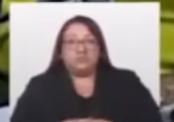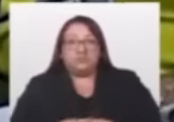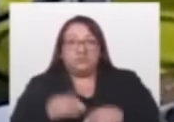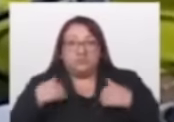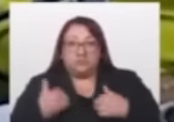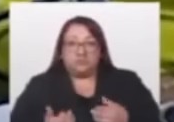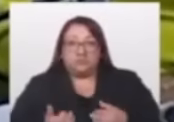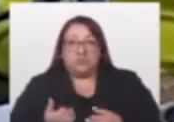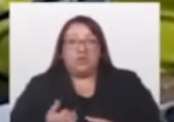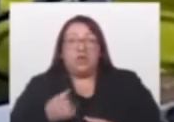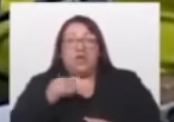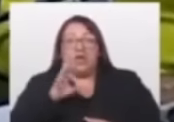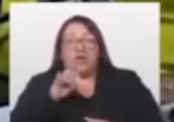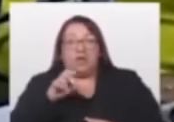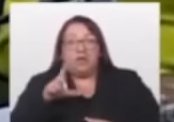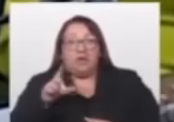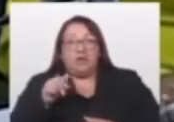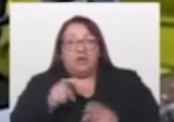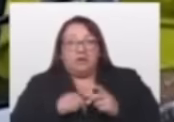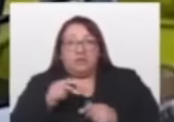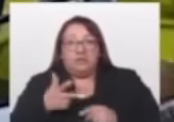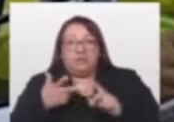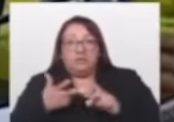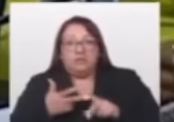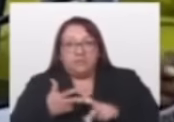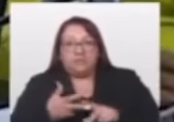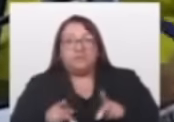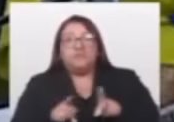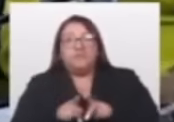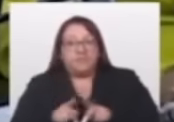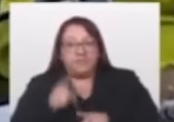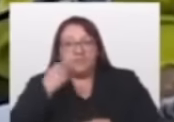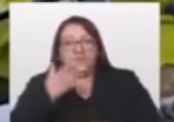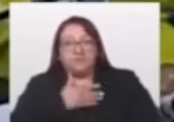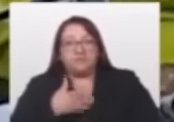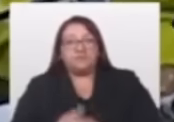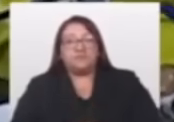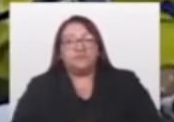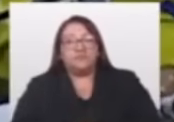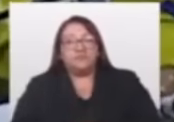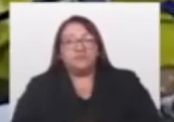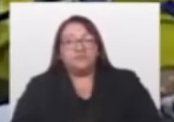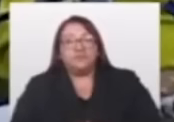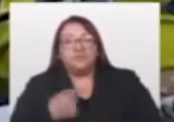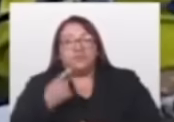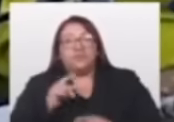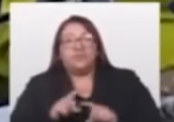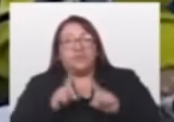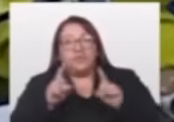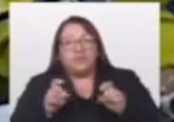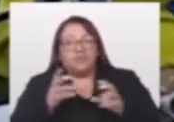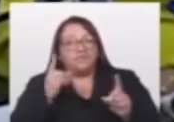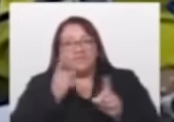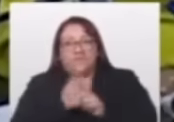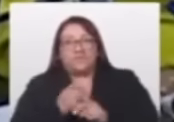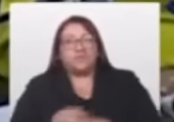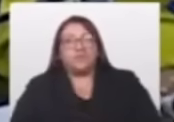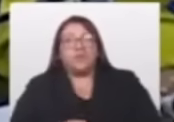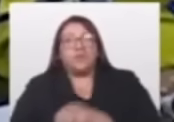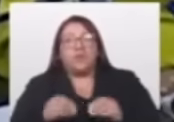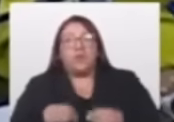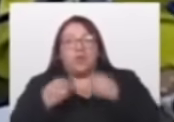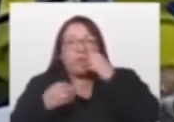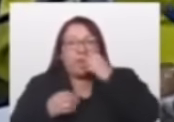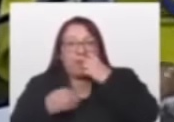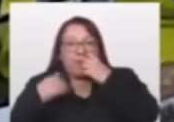señora fiscal de la Nación. En tercer lugar, también por su intermedio, señor presidente, una pregunta bastante directa. ¿Por qué